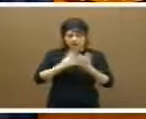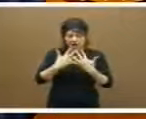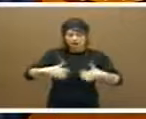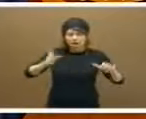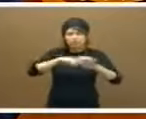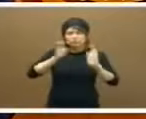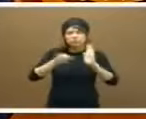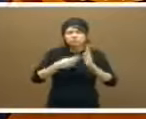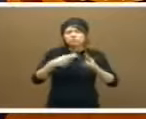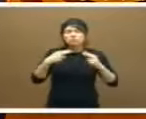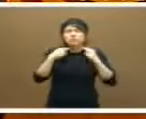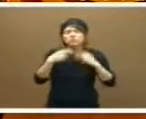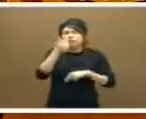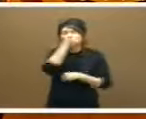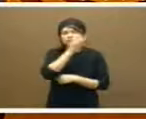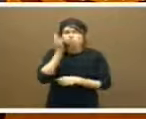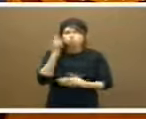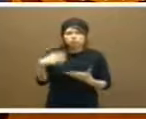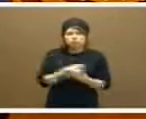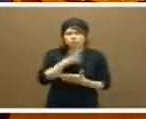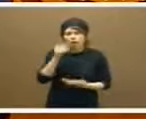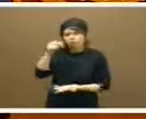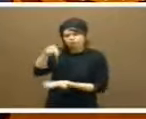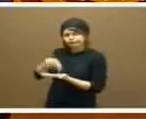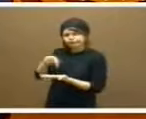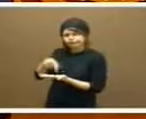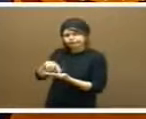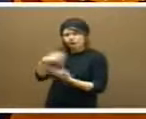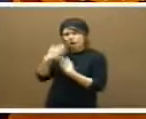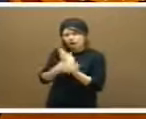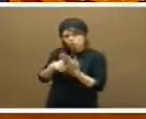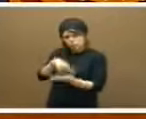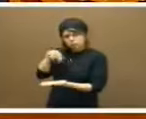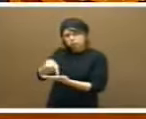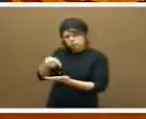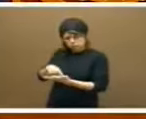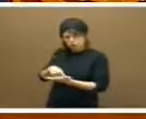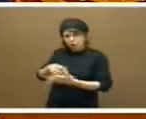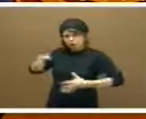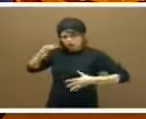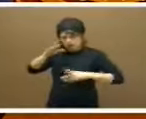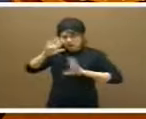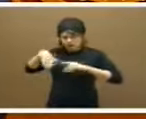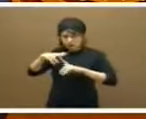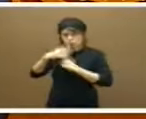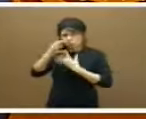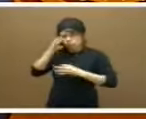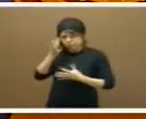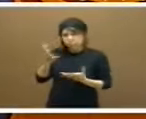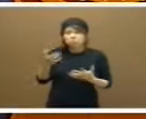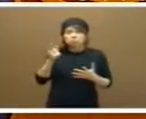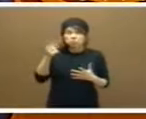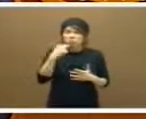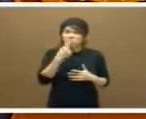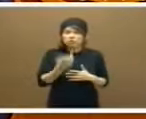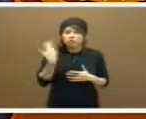de los diputados y diputadas, para que insten al Gobierno a que esto suceda. De lo que usted ha dicho,